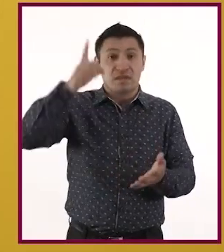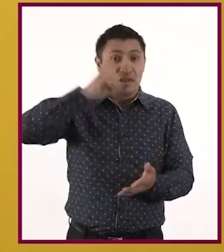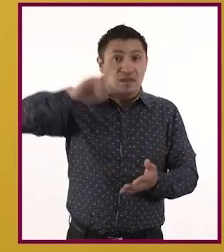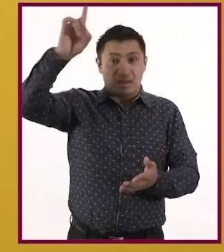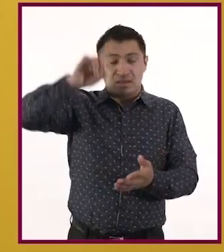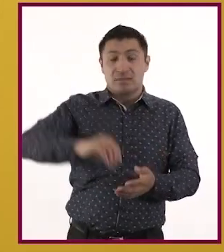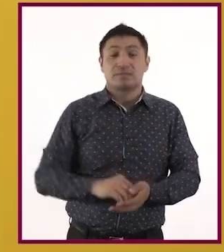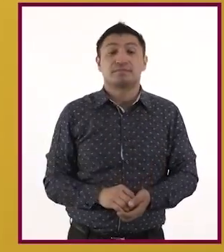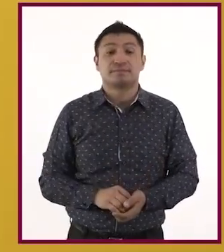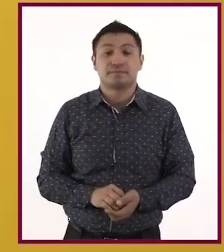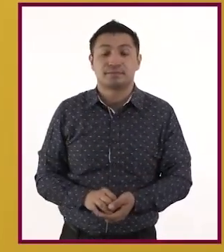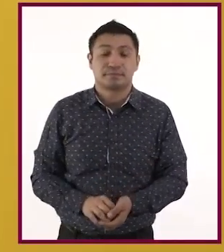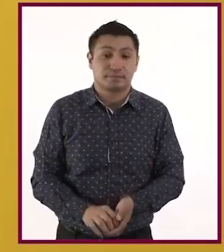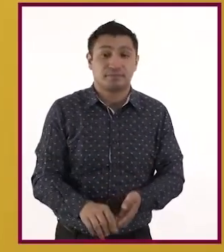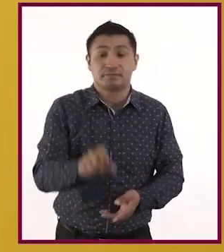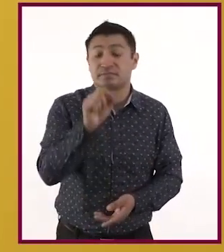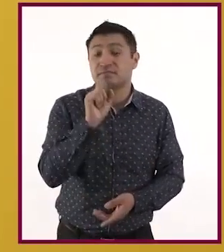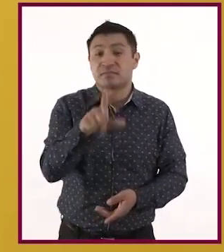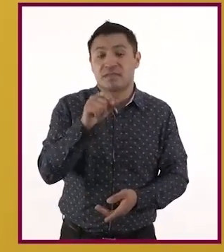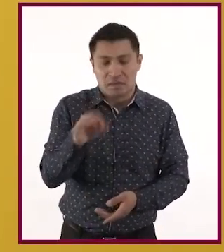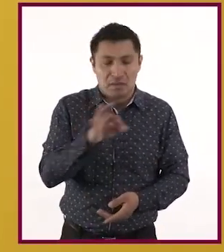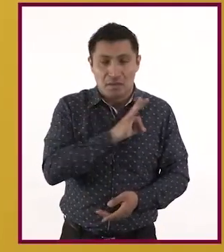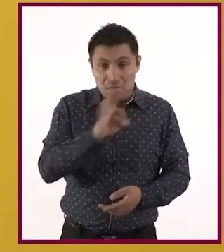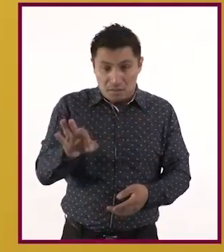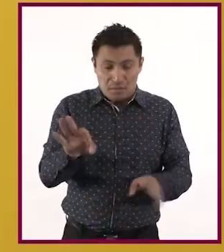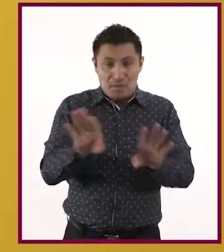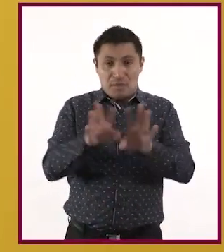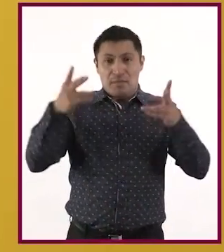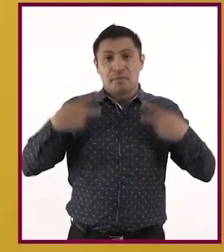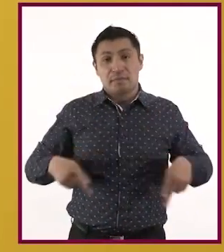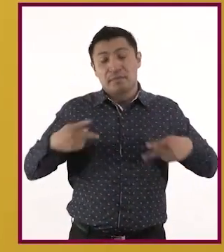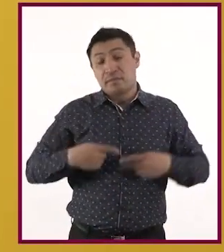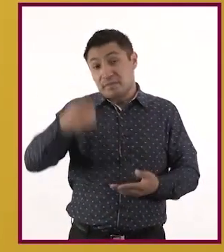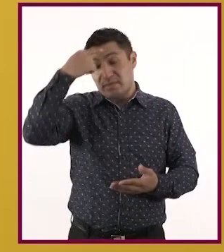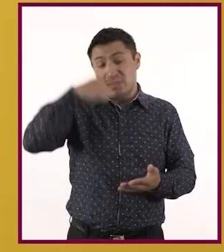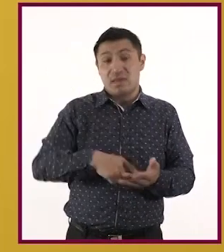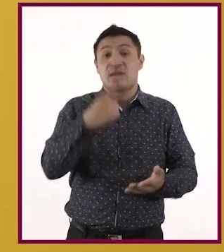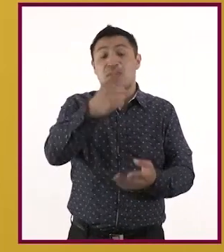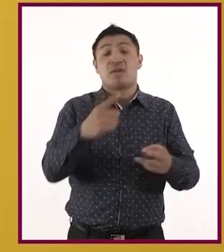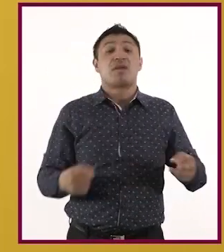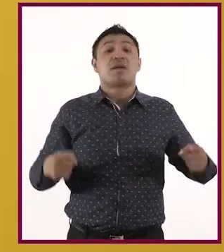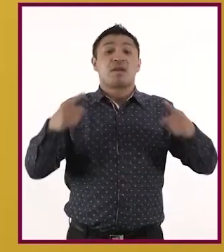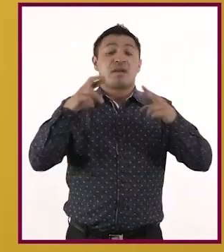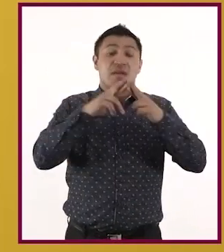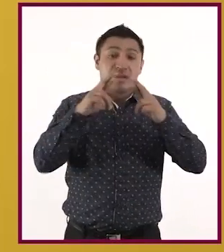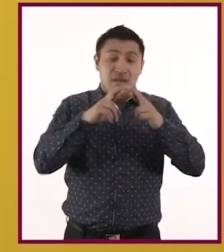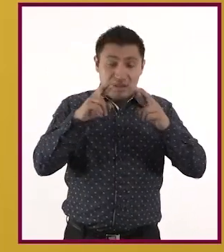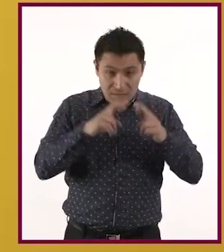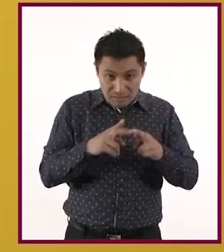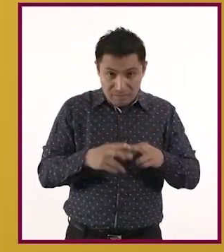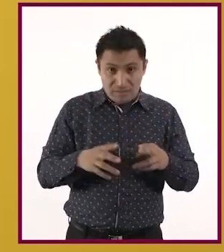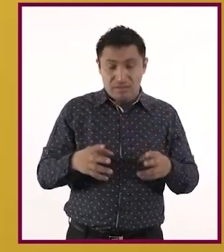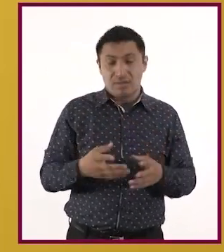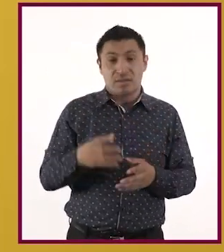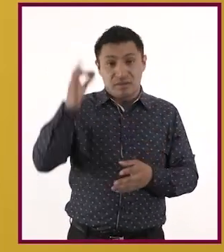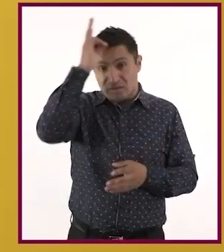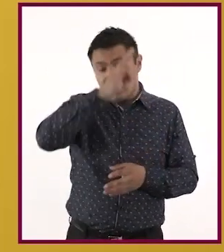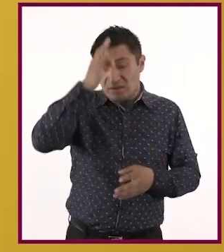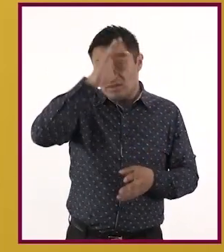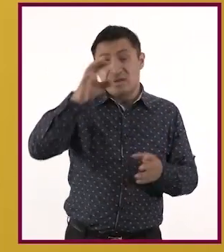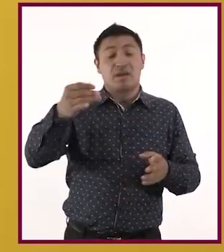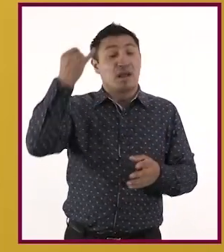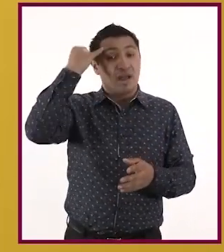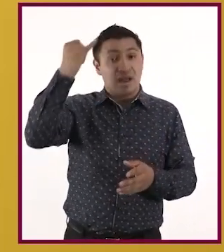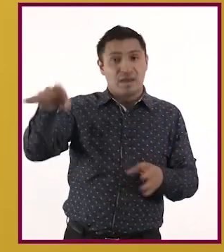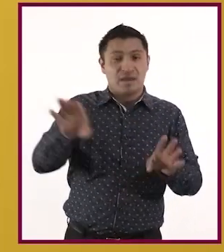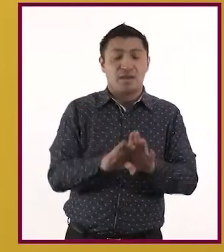poder supremo. También puede ser considerada aquella población creyente de una religión de contenido esencial filosófico, que considera que